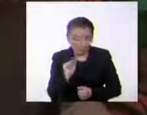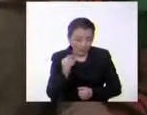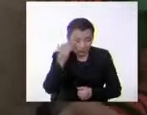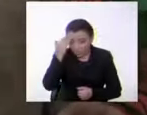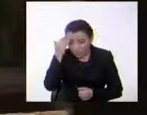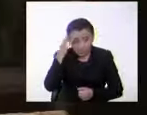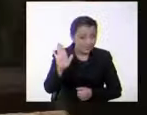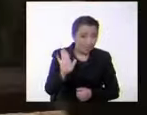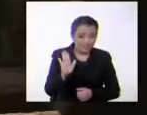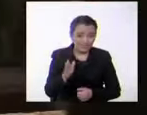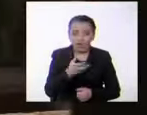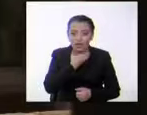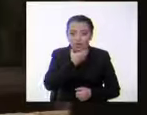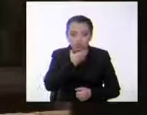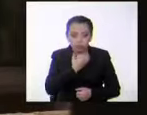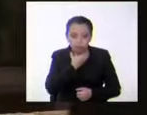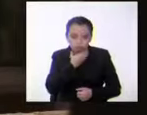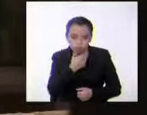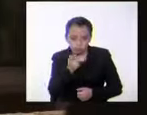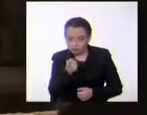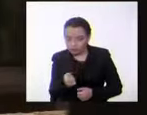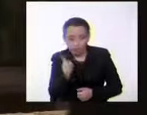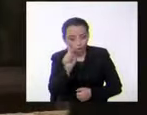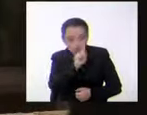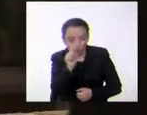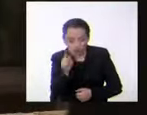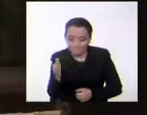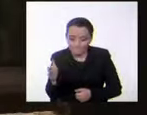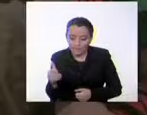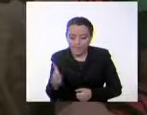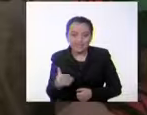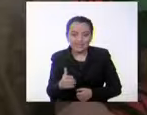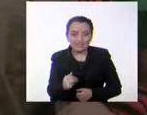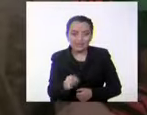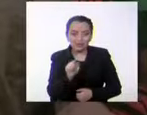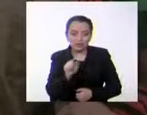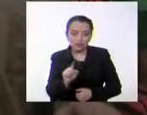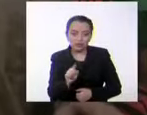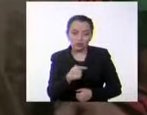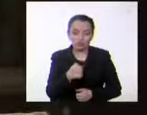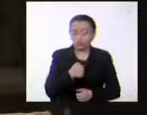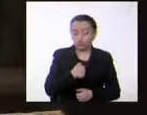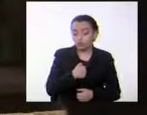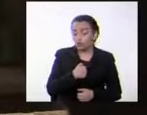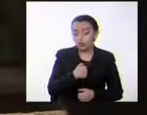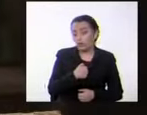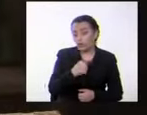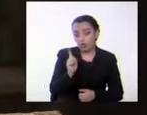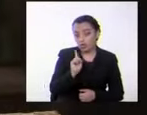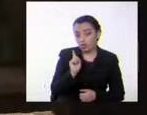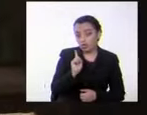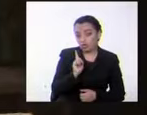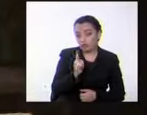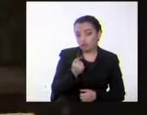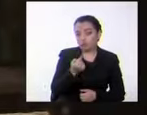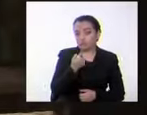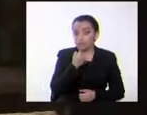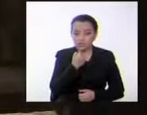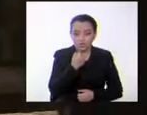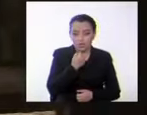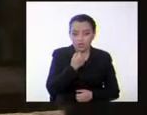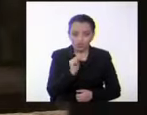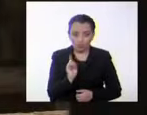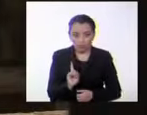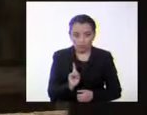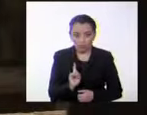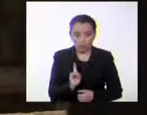Ay, no, estoy celosa. Ja, y no No, soy una lagartija. Soy una iguana,